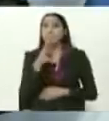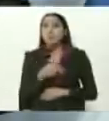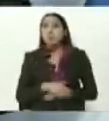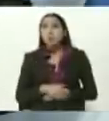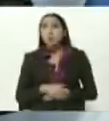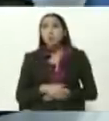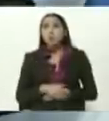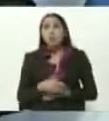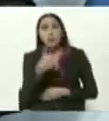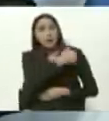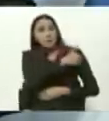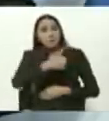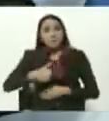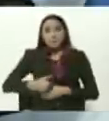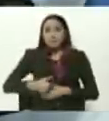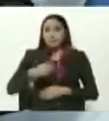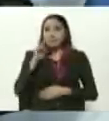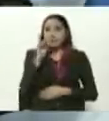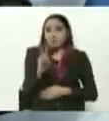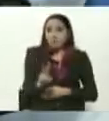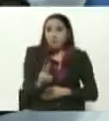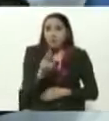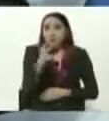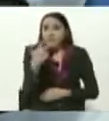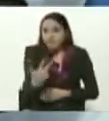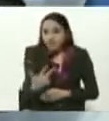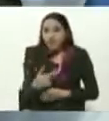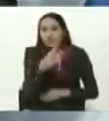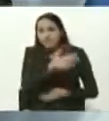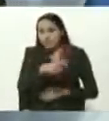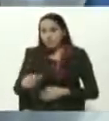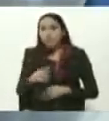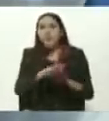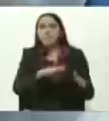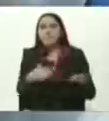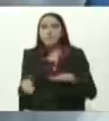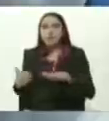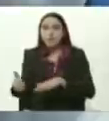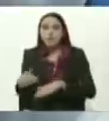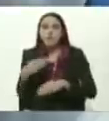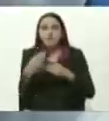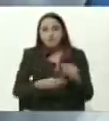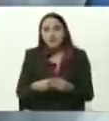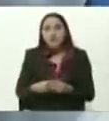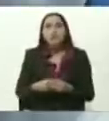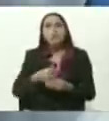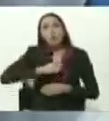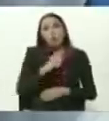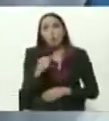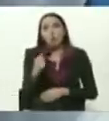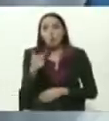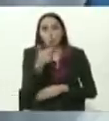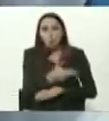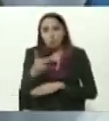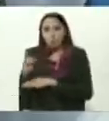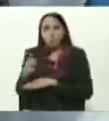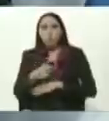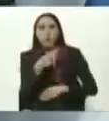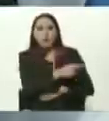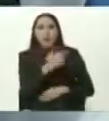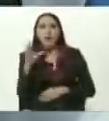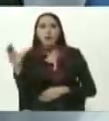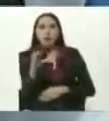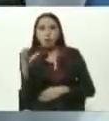Ejecutivo colombiano ha reconocido apenas 3 muertes causadas por funcionarios policiales. En el caso de las